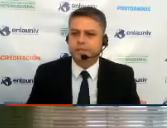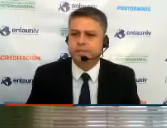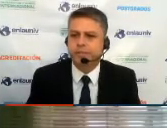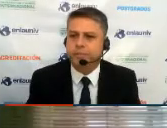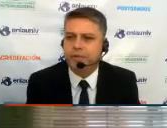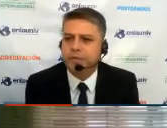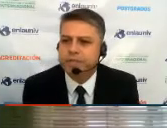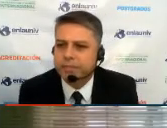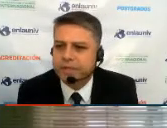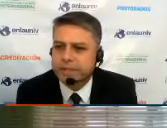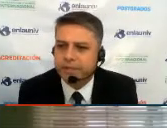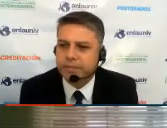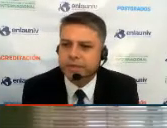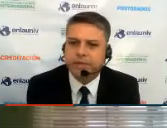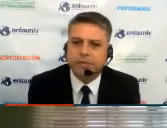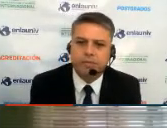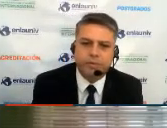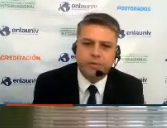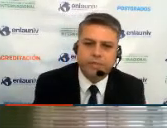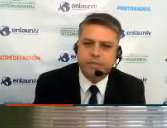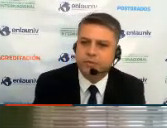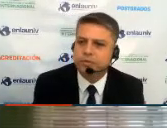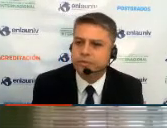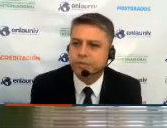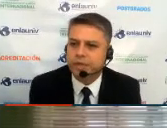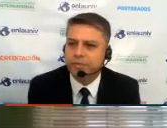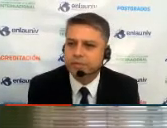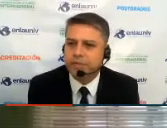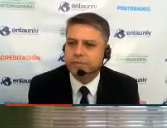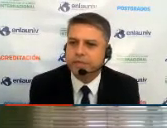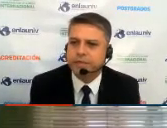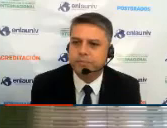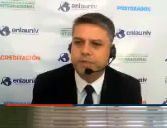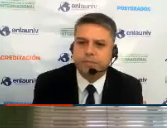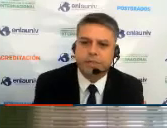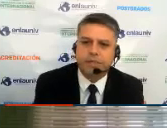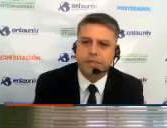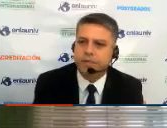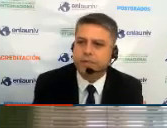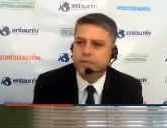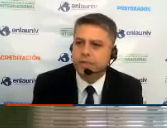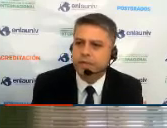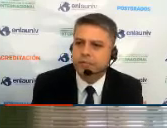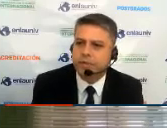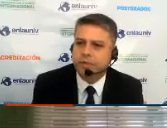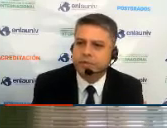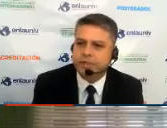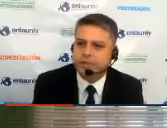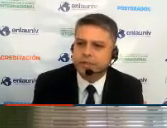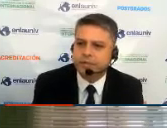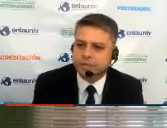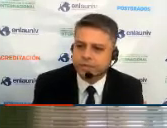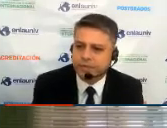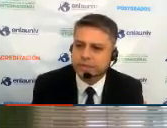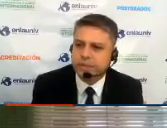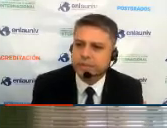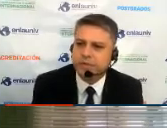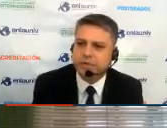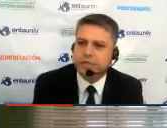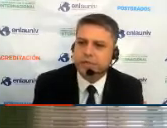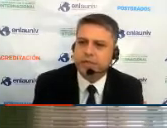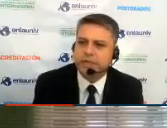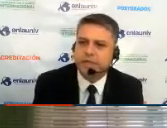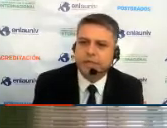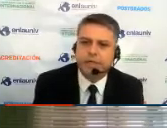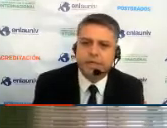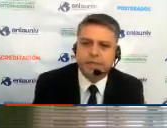Buenas tardes. Primero quisiera presentarme. El nombre mío es Sandro José Márquez Monsalve y pues a partir de ahora pues voy a ser el docente